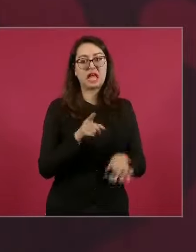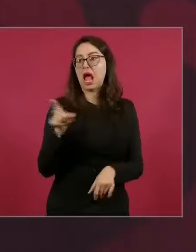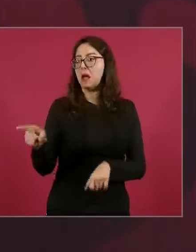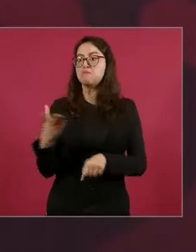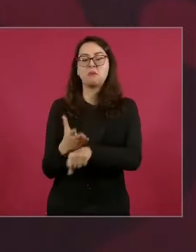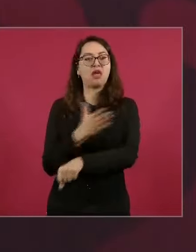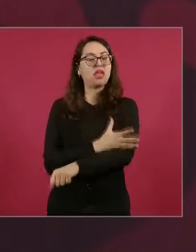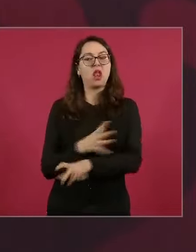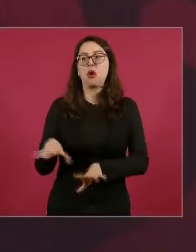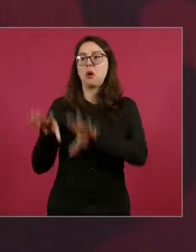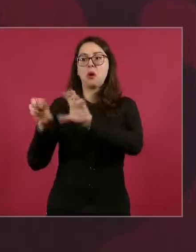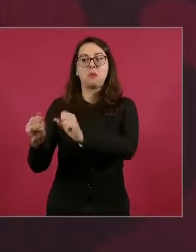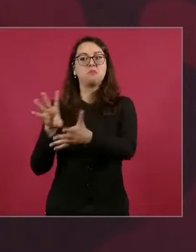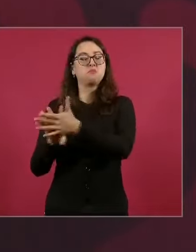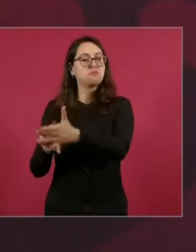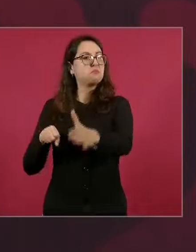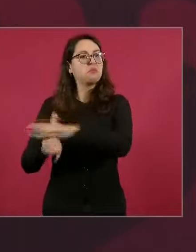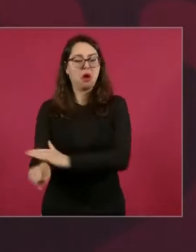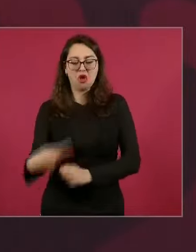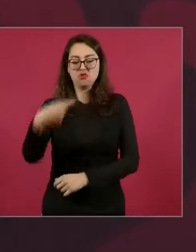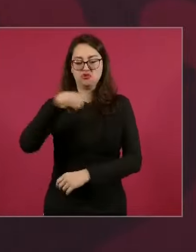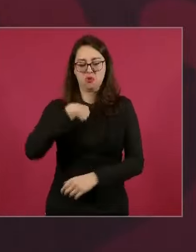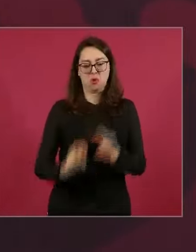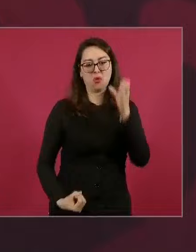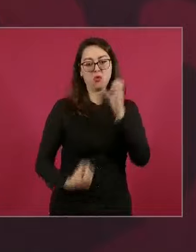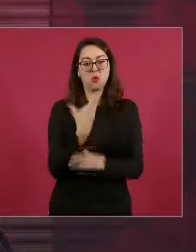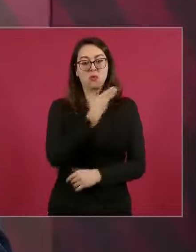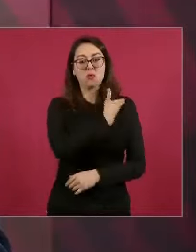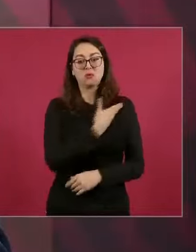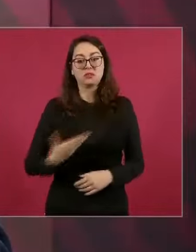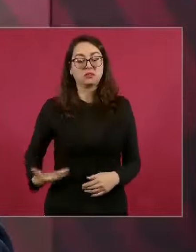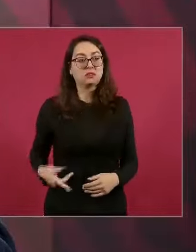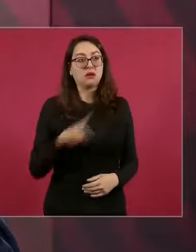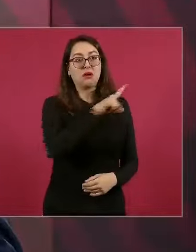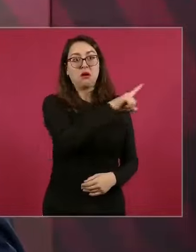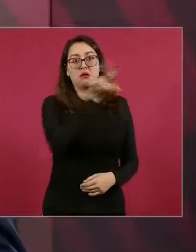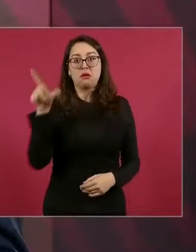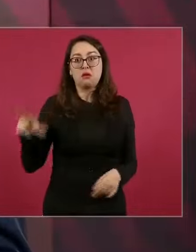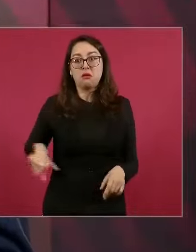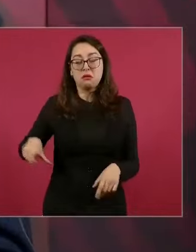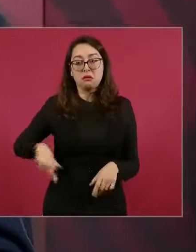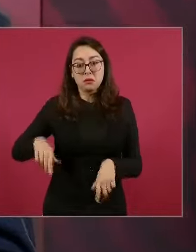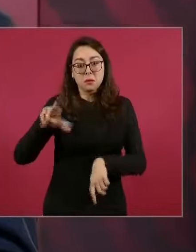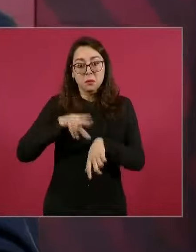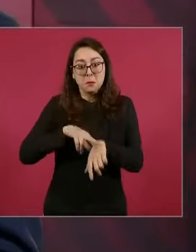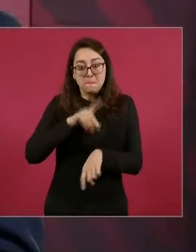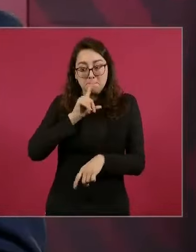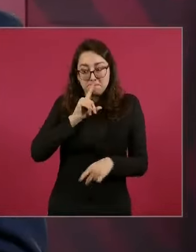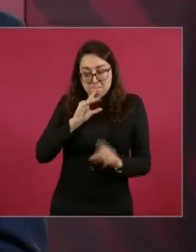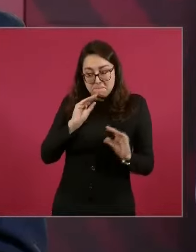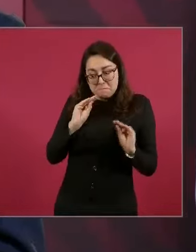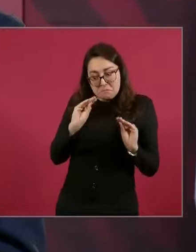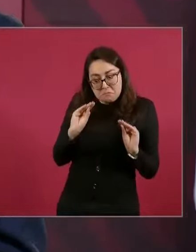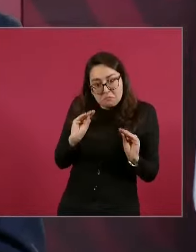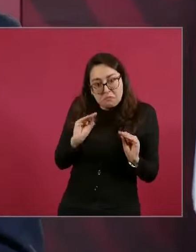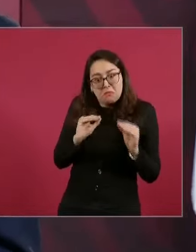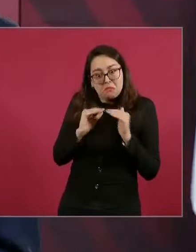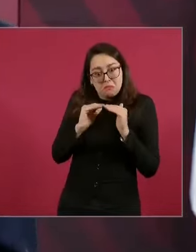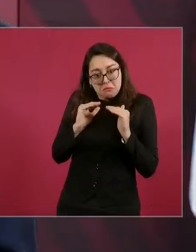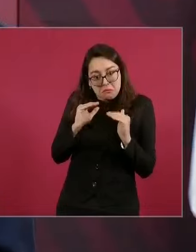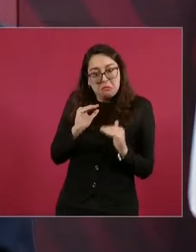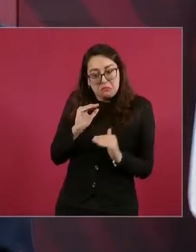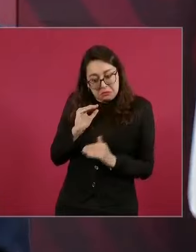investigaciones, no tenía el apetito, esa es la palabra que utiliza, no tenía el apetito de perseguir al presidente López Obrador o seguir con